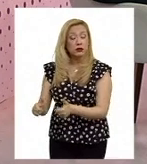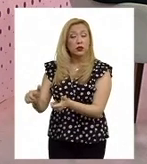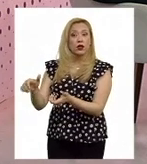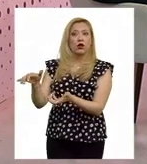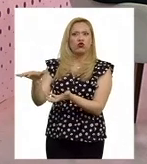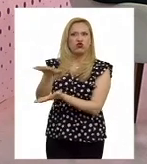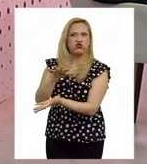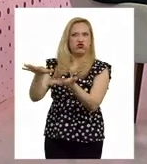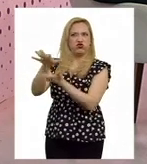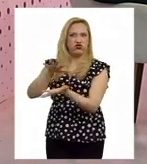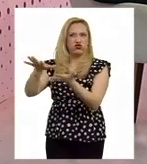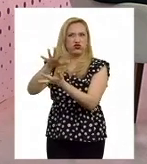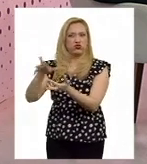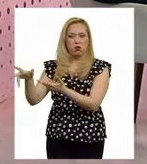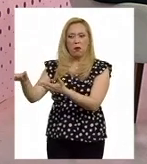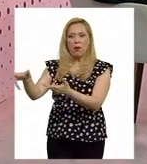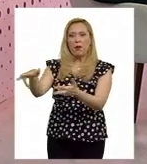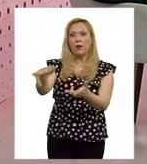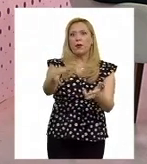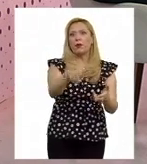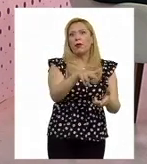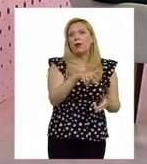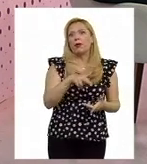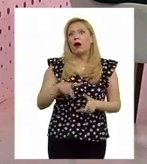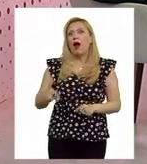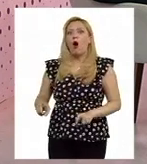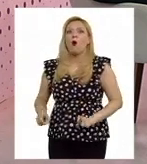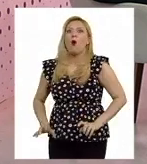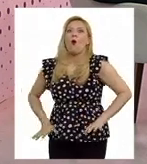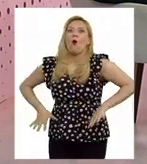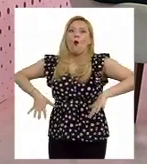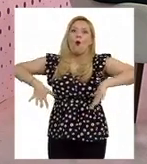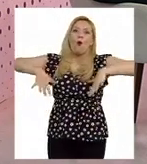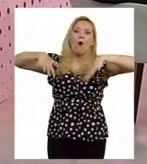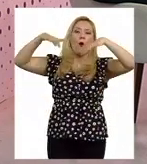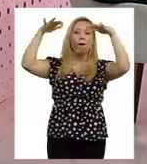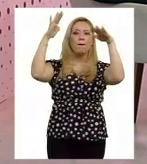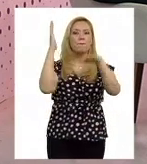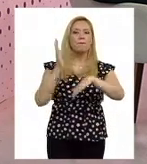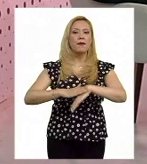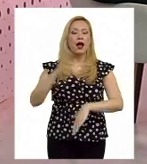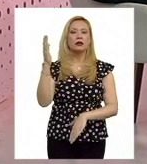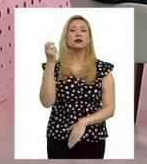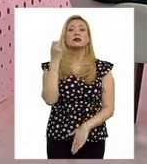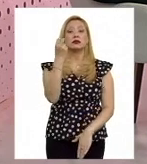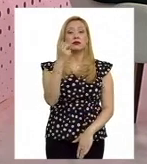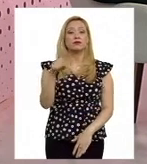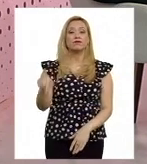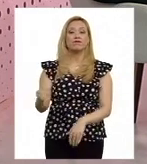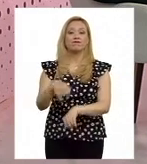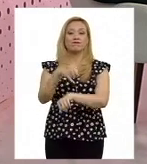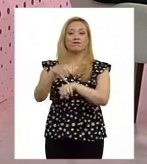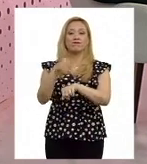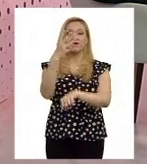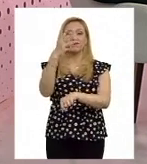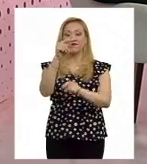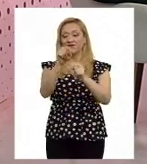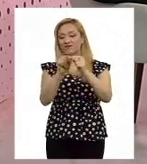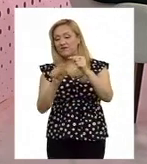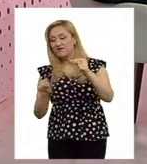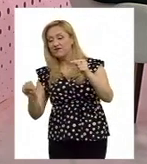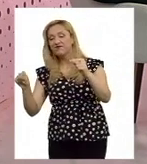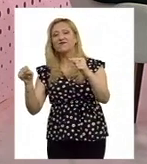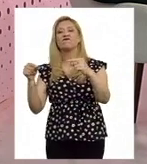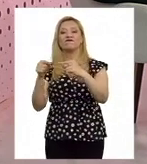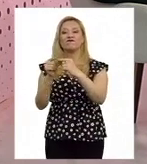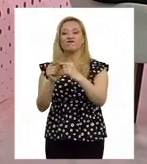cuando más daños hay, ¿no? Y se tiene conocimiento de que en esta parte, en esta región en América, digamos,